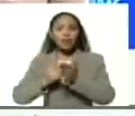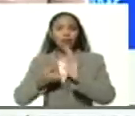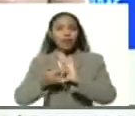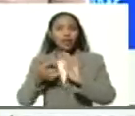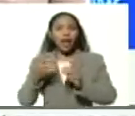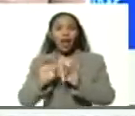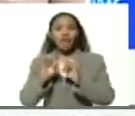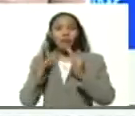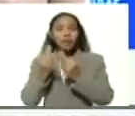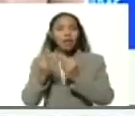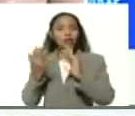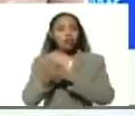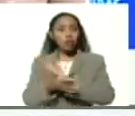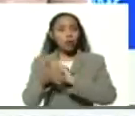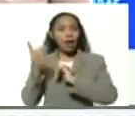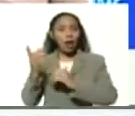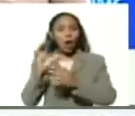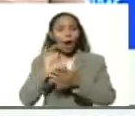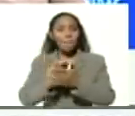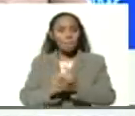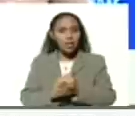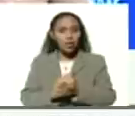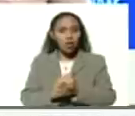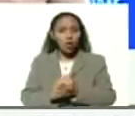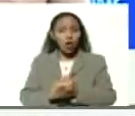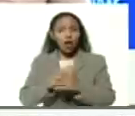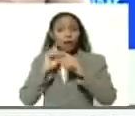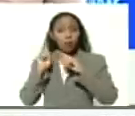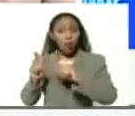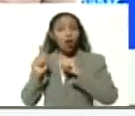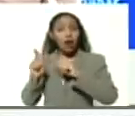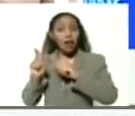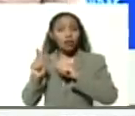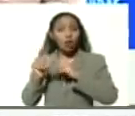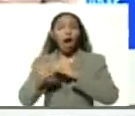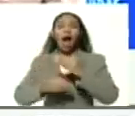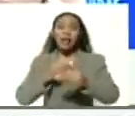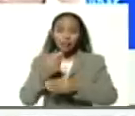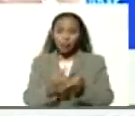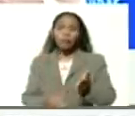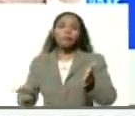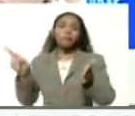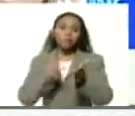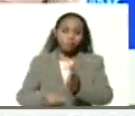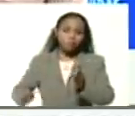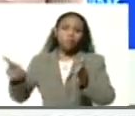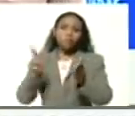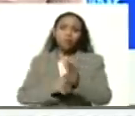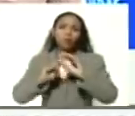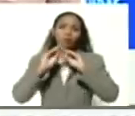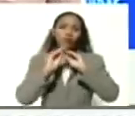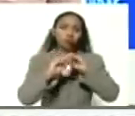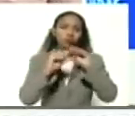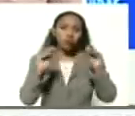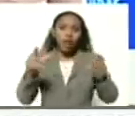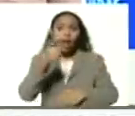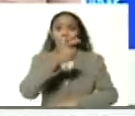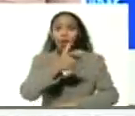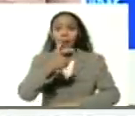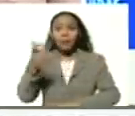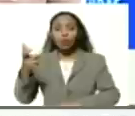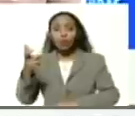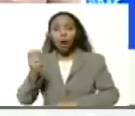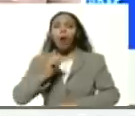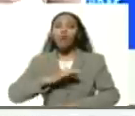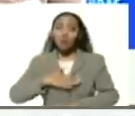las familias, en los amigos. Y por eso hacemos y reiteramos el llamado a que las personas